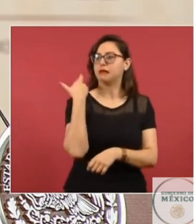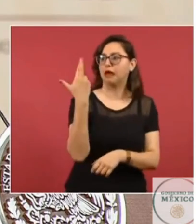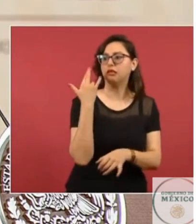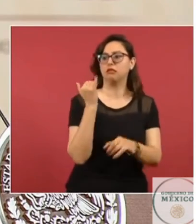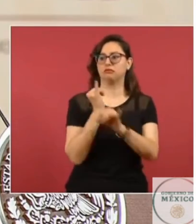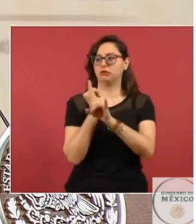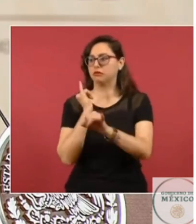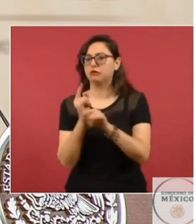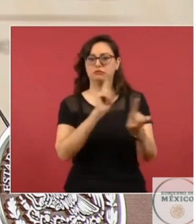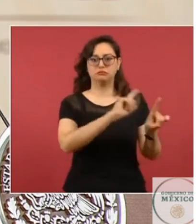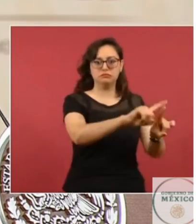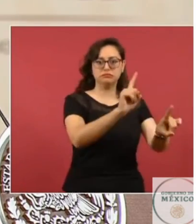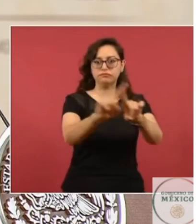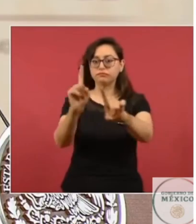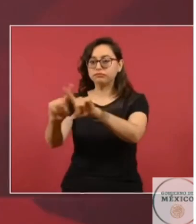o de